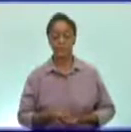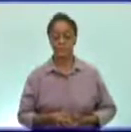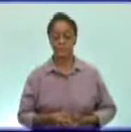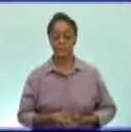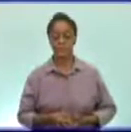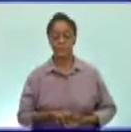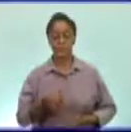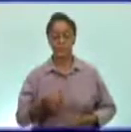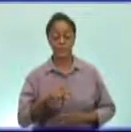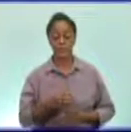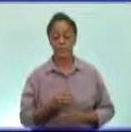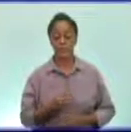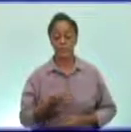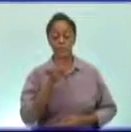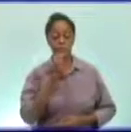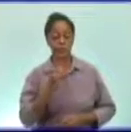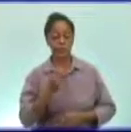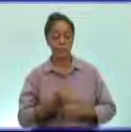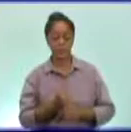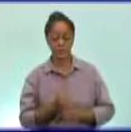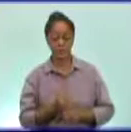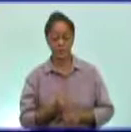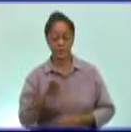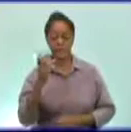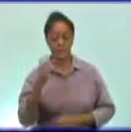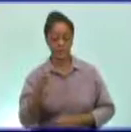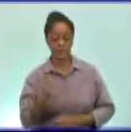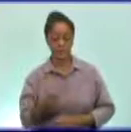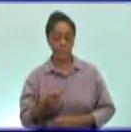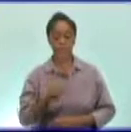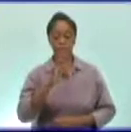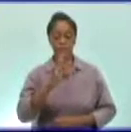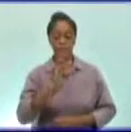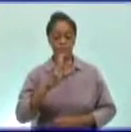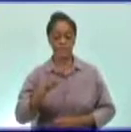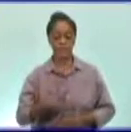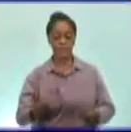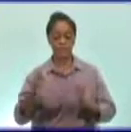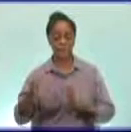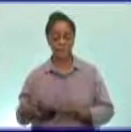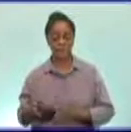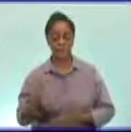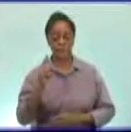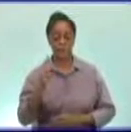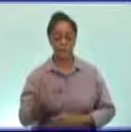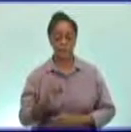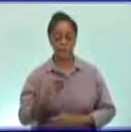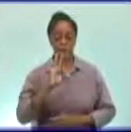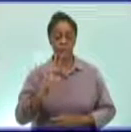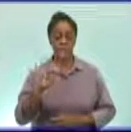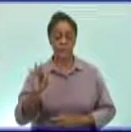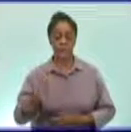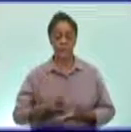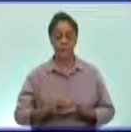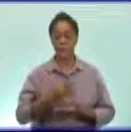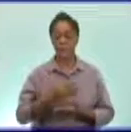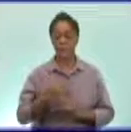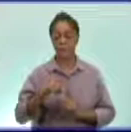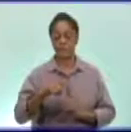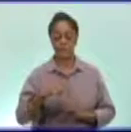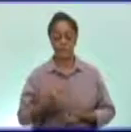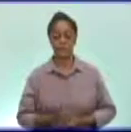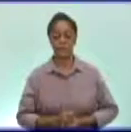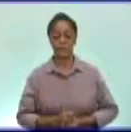Este contenido lo pueden trabajar de la página 83 a la página 88 de su libro de texto.